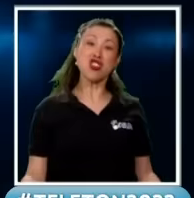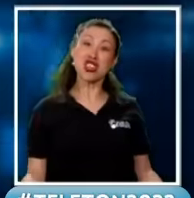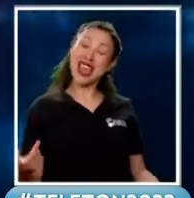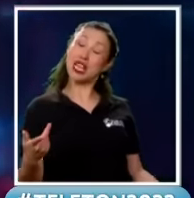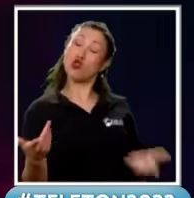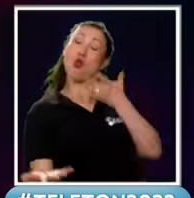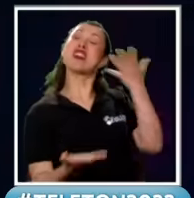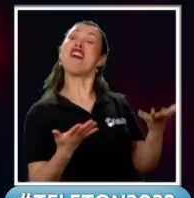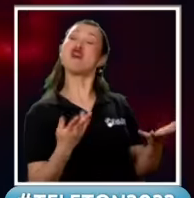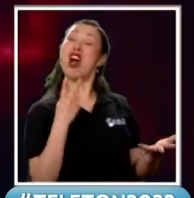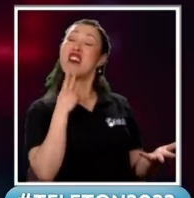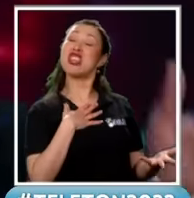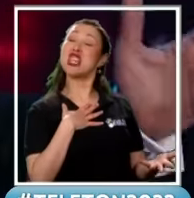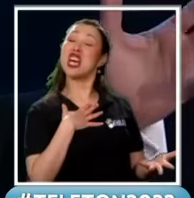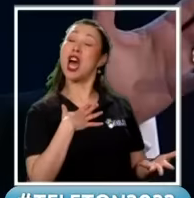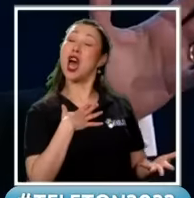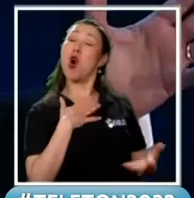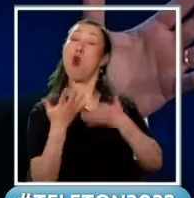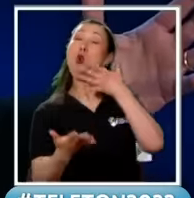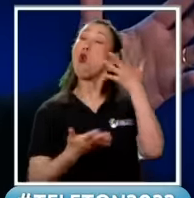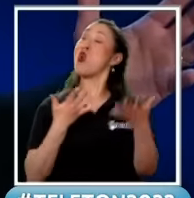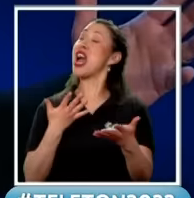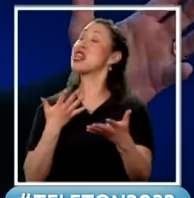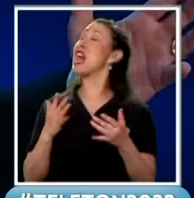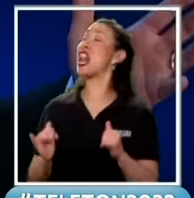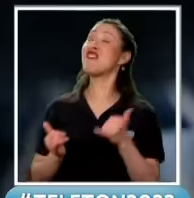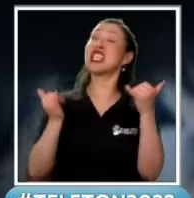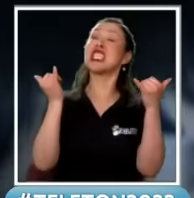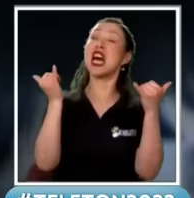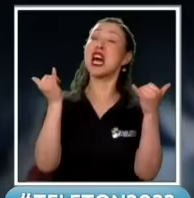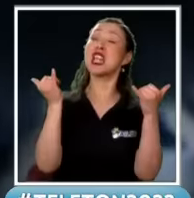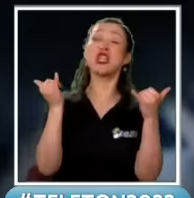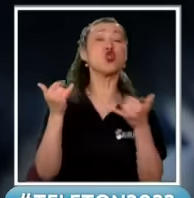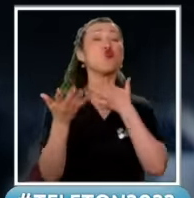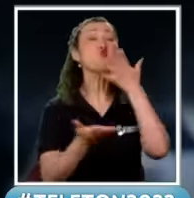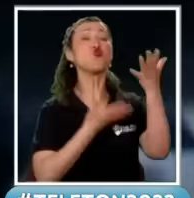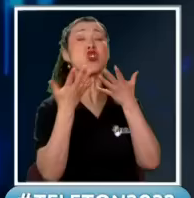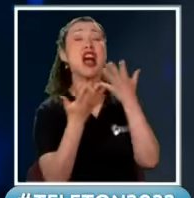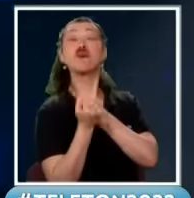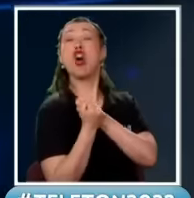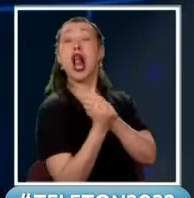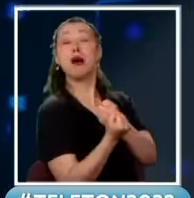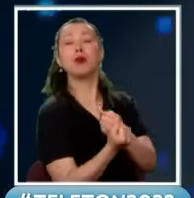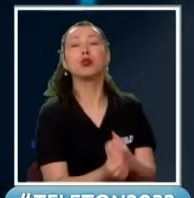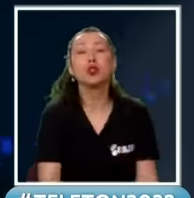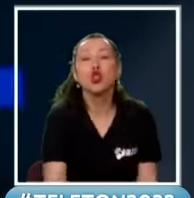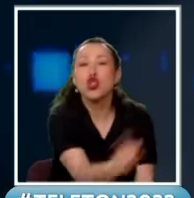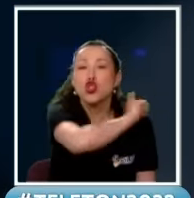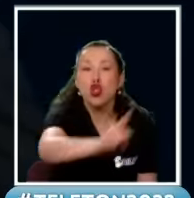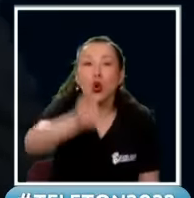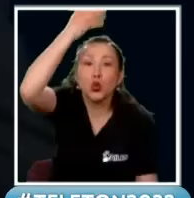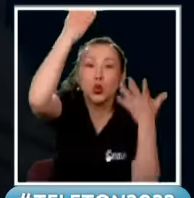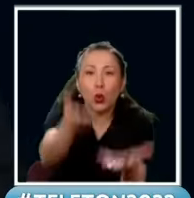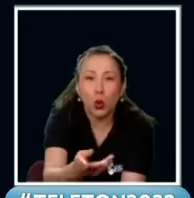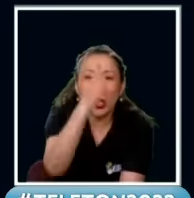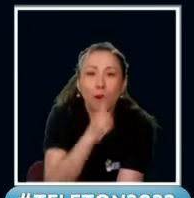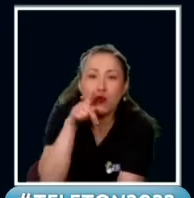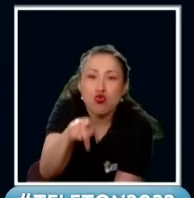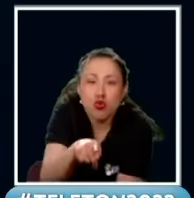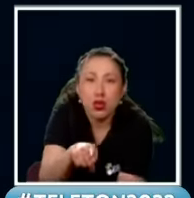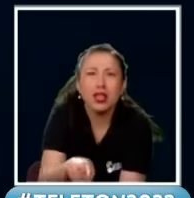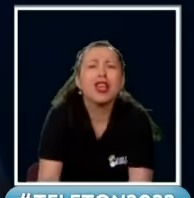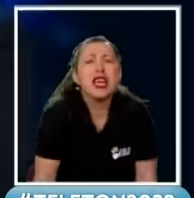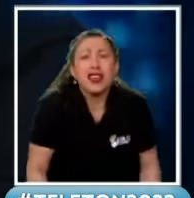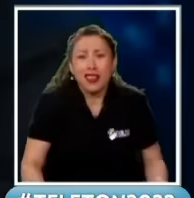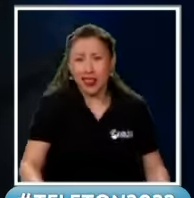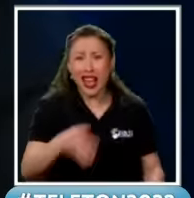a la vida, un canto a la dicha y un canto al amor. Dile como tú. ¿Qué quiere